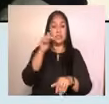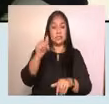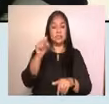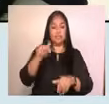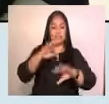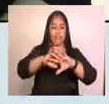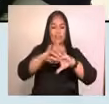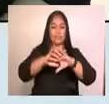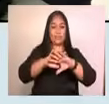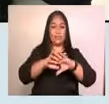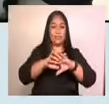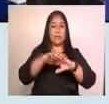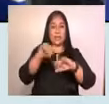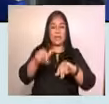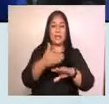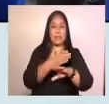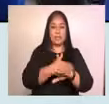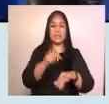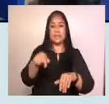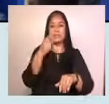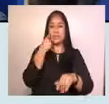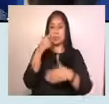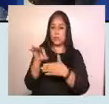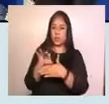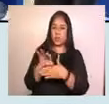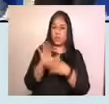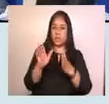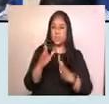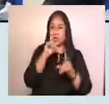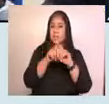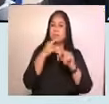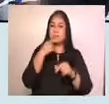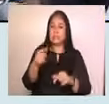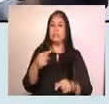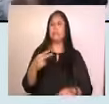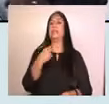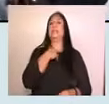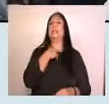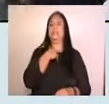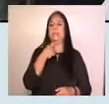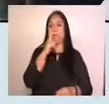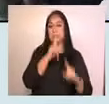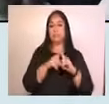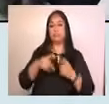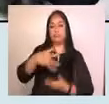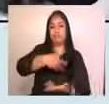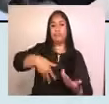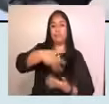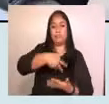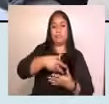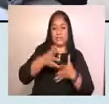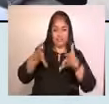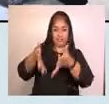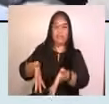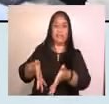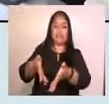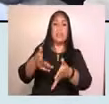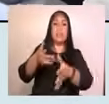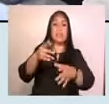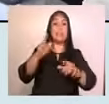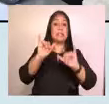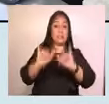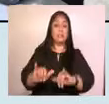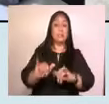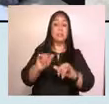cárcel, estos funcionarios estaban en la peligrosa situación de convivir permanentemente con los privados de